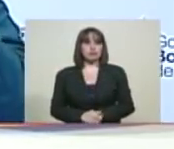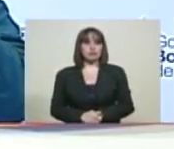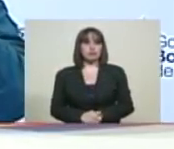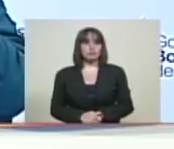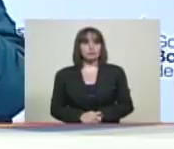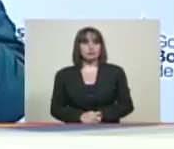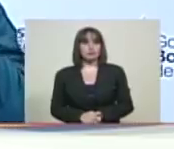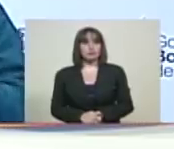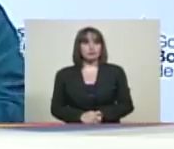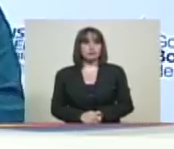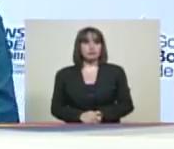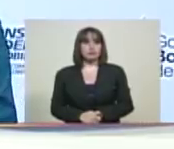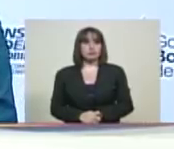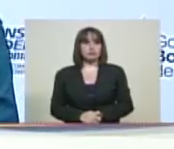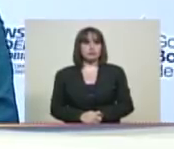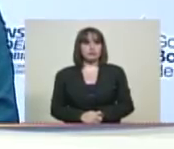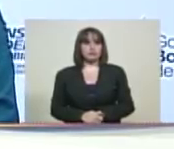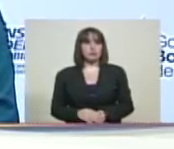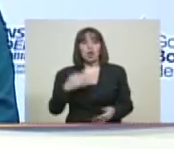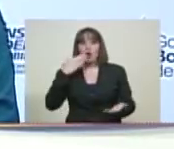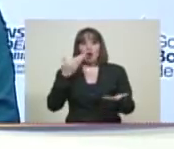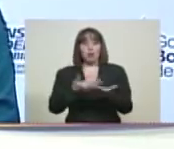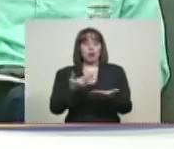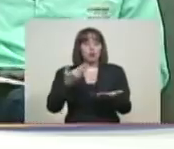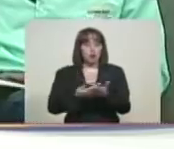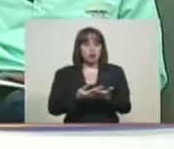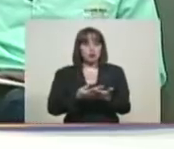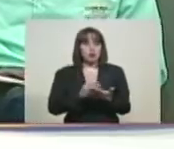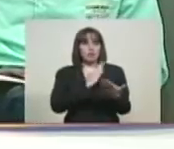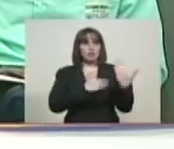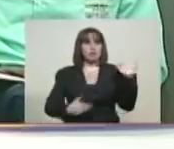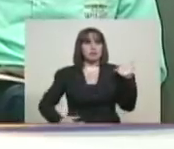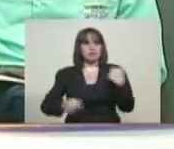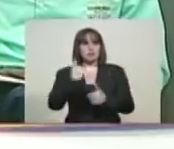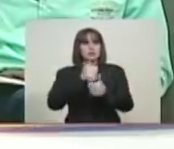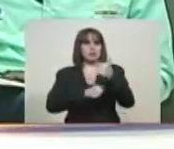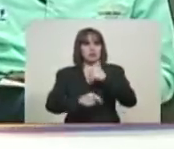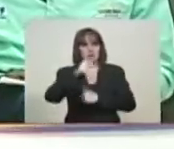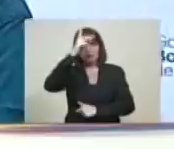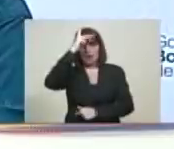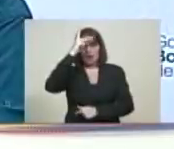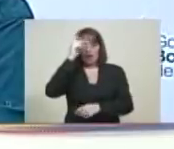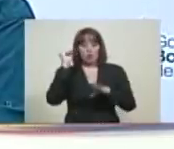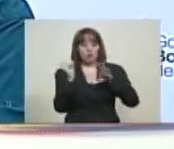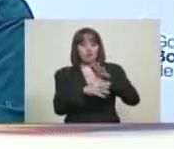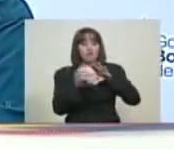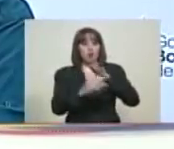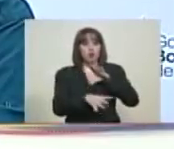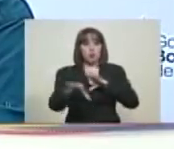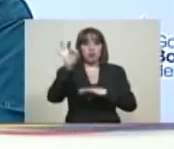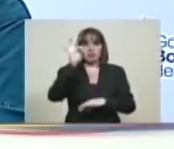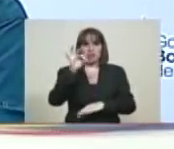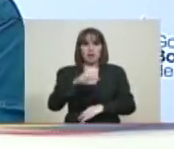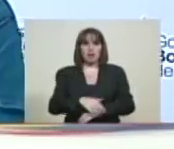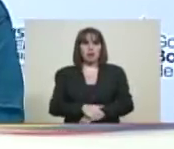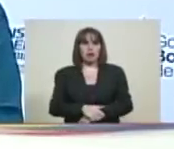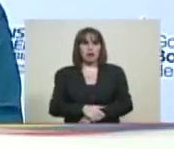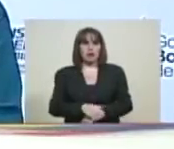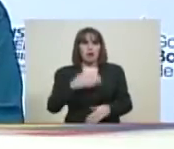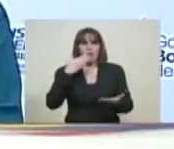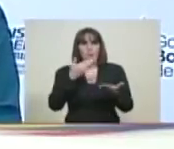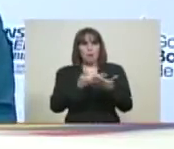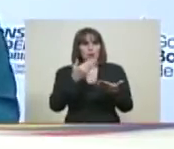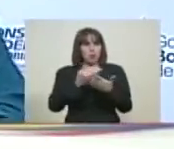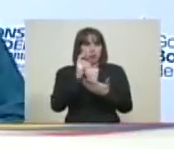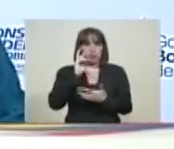me propuso el vicepresidente tarek la creación de un fondo especial verdad por favor si pudiera ser la propuesta para